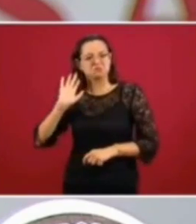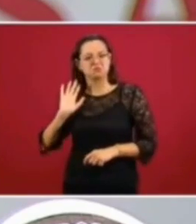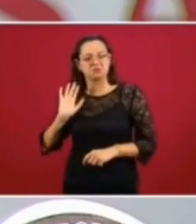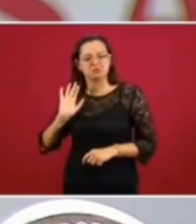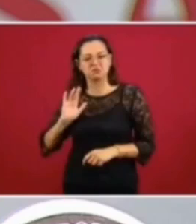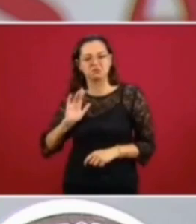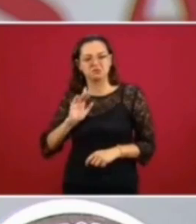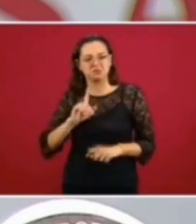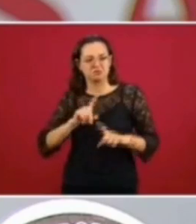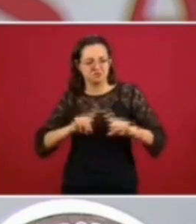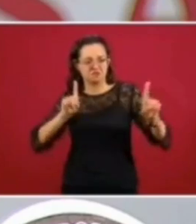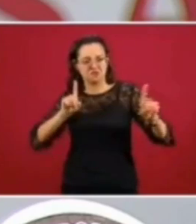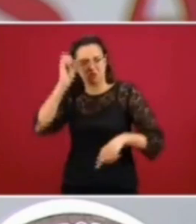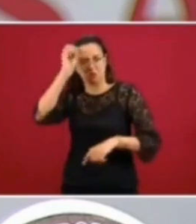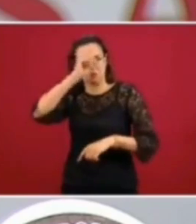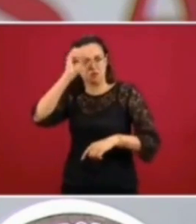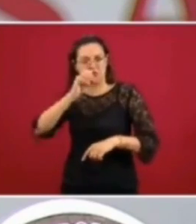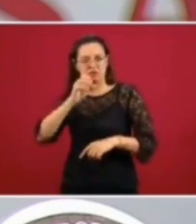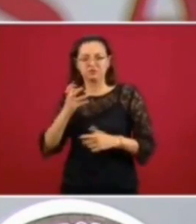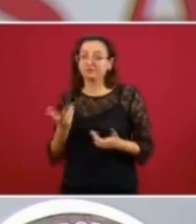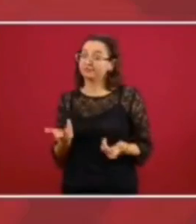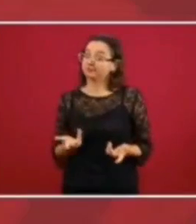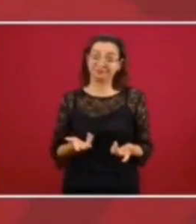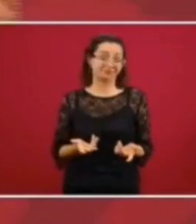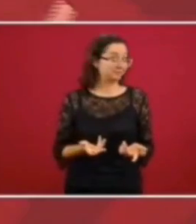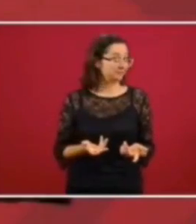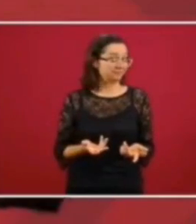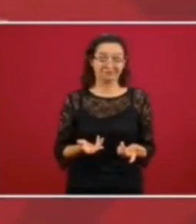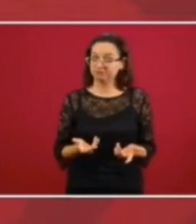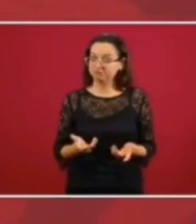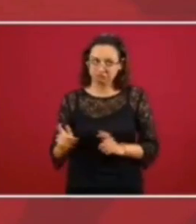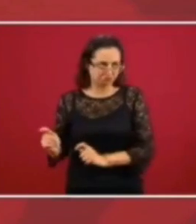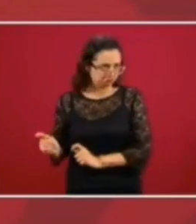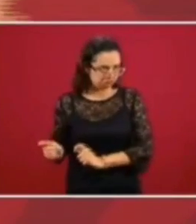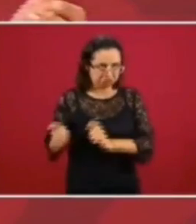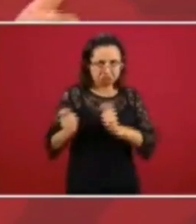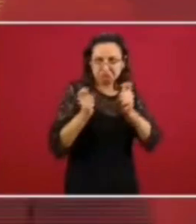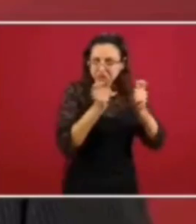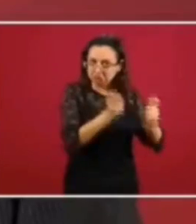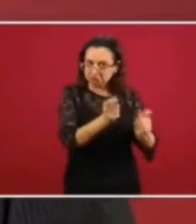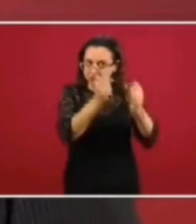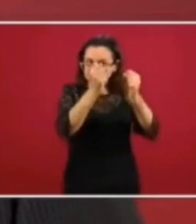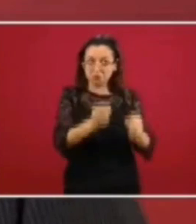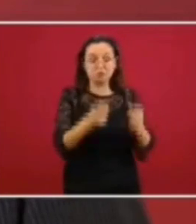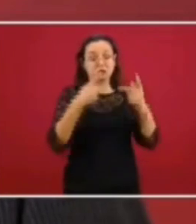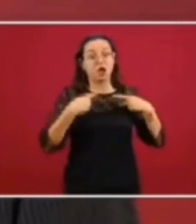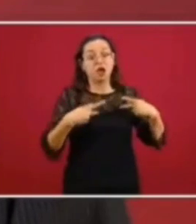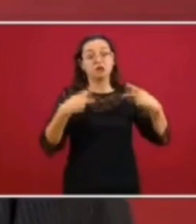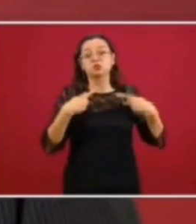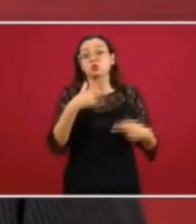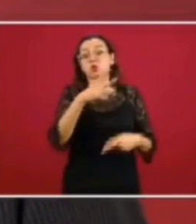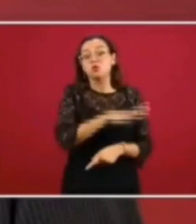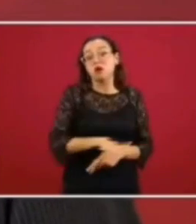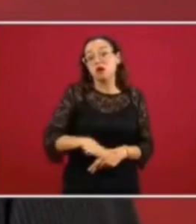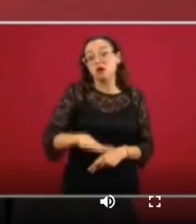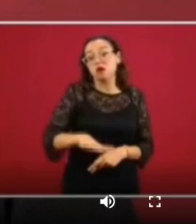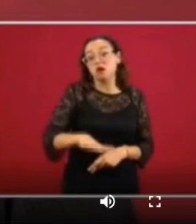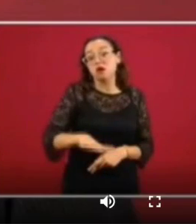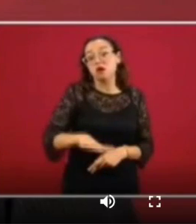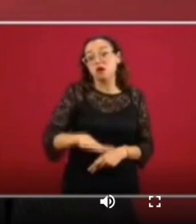tengan diferencias con nosotros, de ninguna manera, porque es el pueblo de México el que necesita el